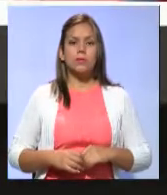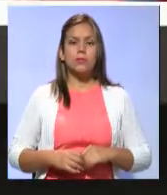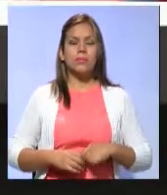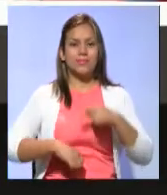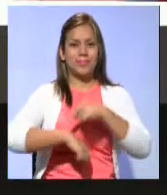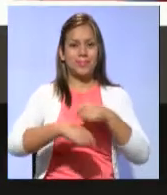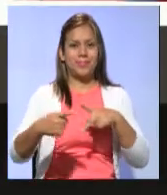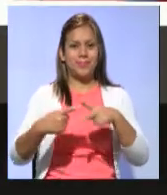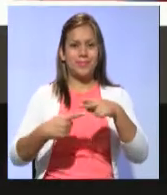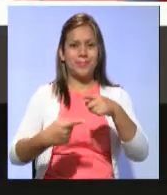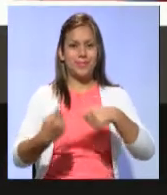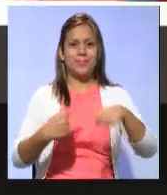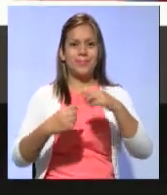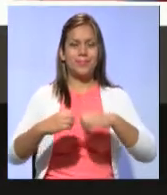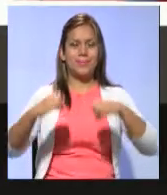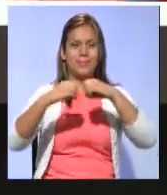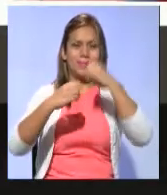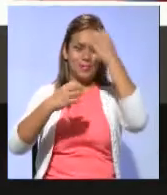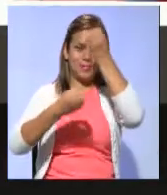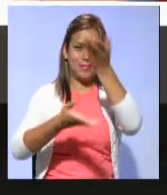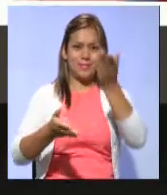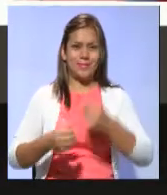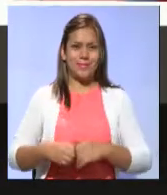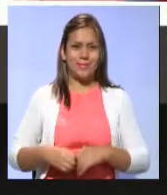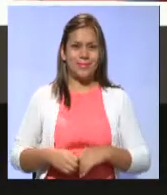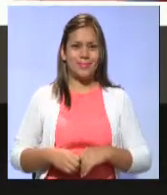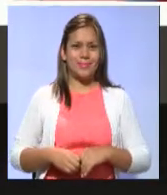Tiempo de una nueva pausa, pero ya regresamos con más noticias.